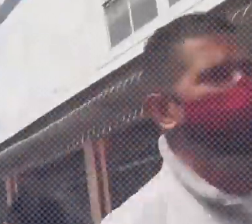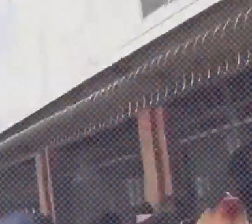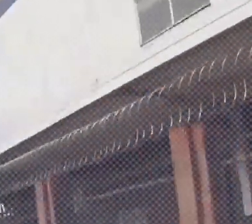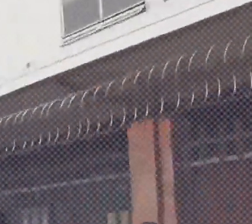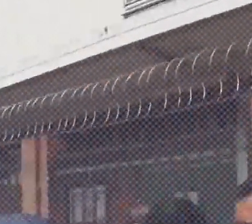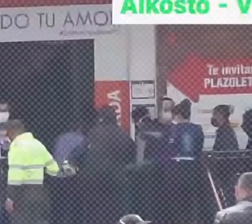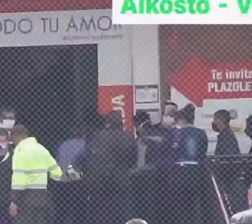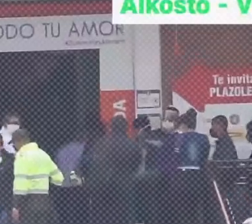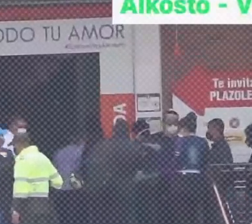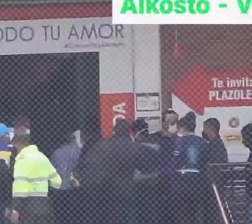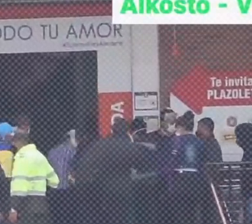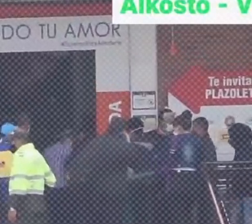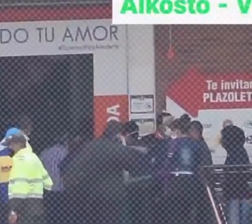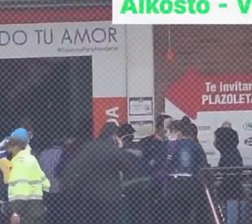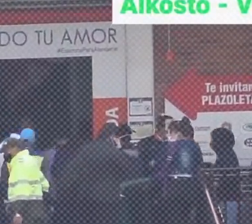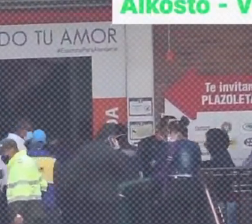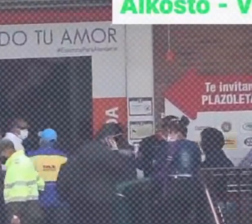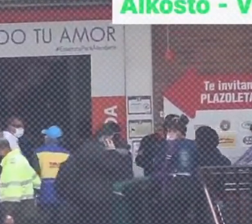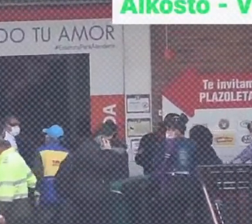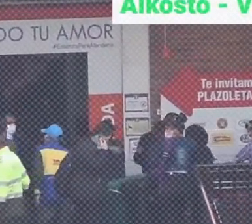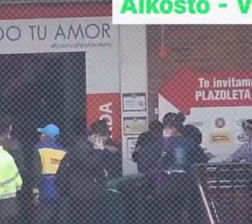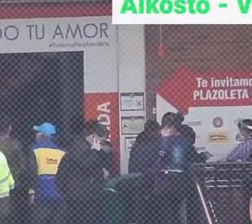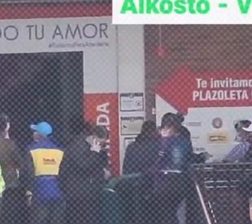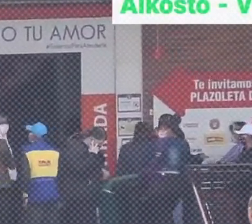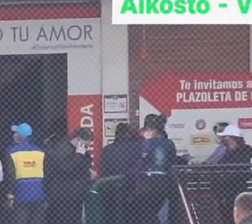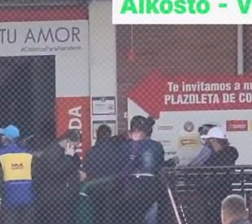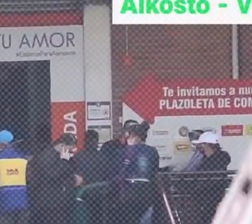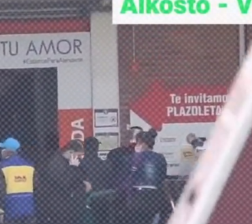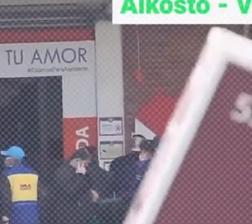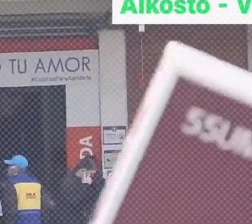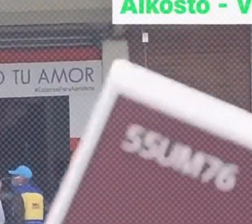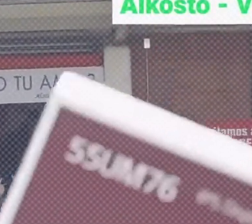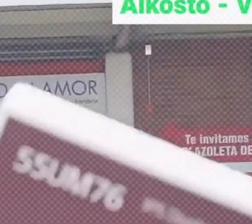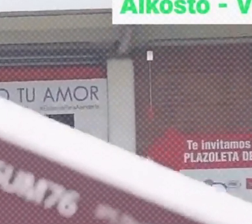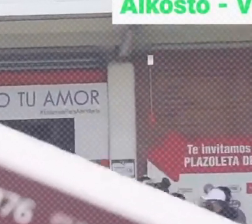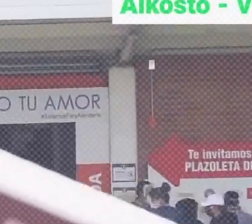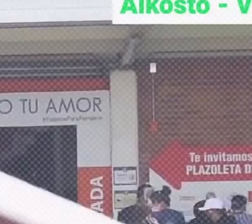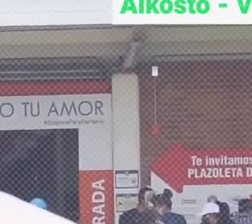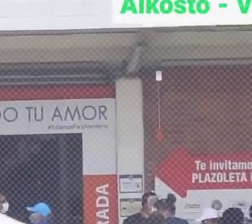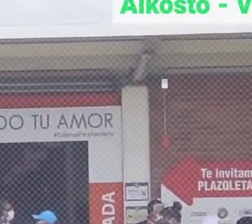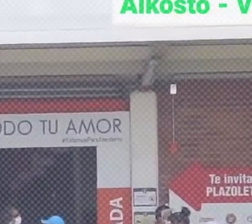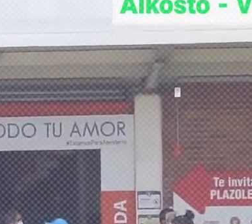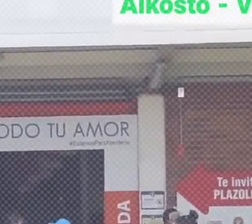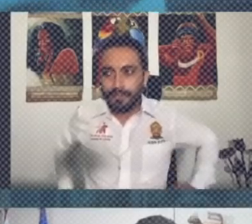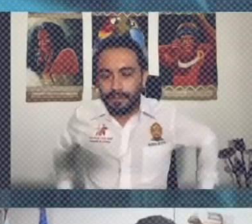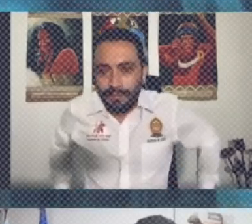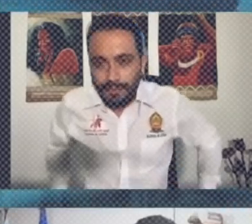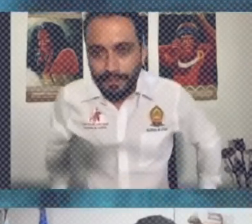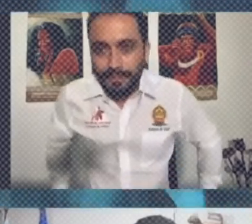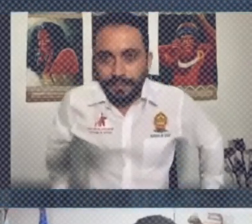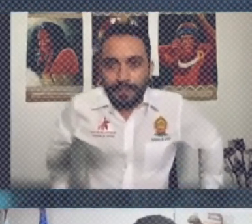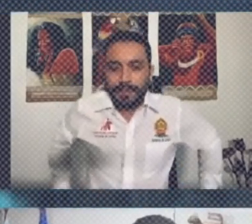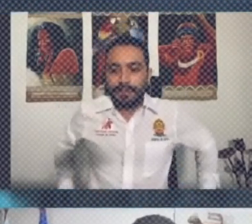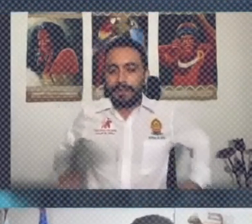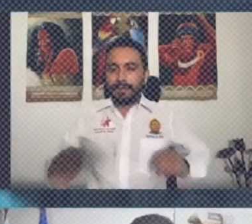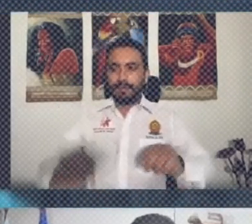los alcaldes tenían que regularlo. En Bogotá fue un caos en algunos puntos y la alcaldesa, una vez más, le echó la culpa a Duque. También le tiró